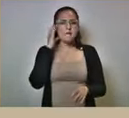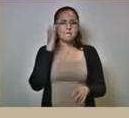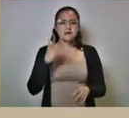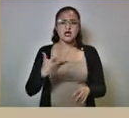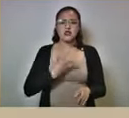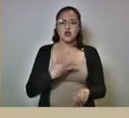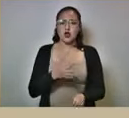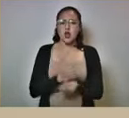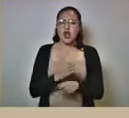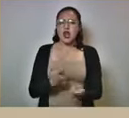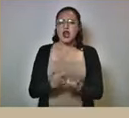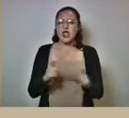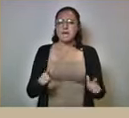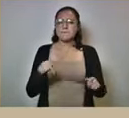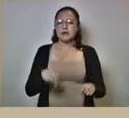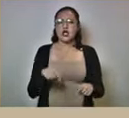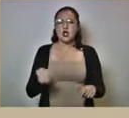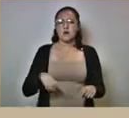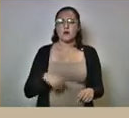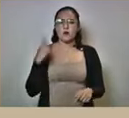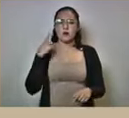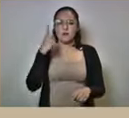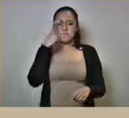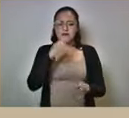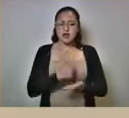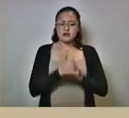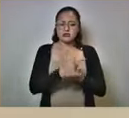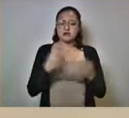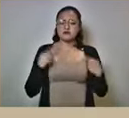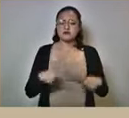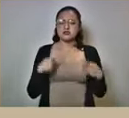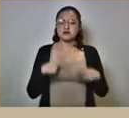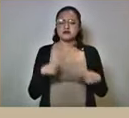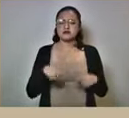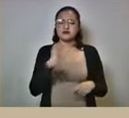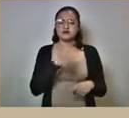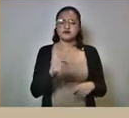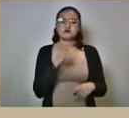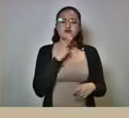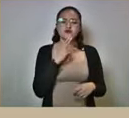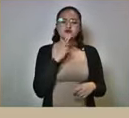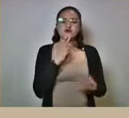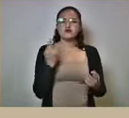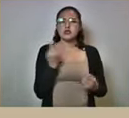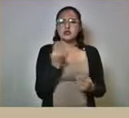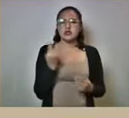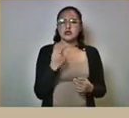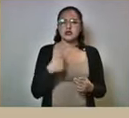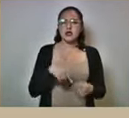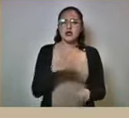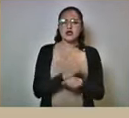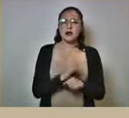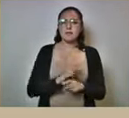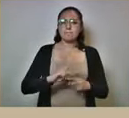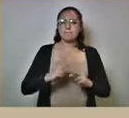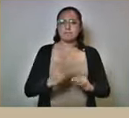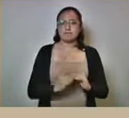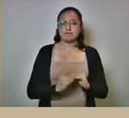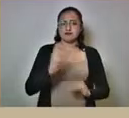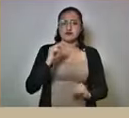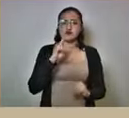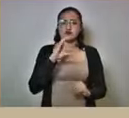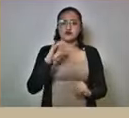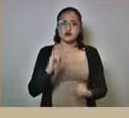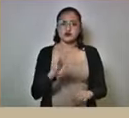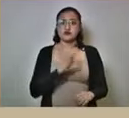operando en el gobierno en Puebla para satisfacer las necesidades de la población ahora con esta reconversión en terapia intensiva? Si ya